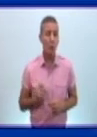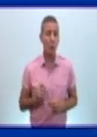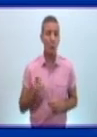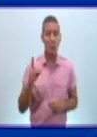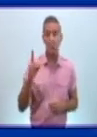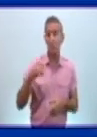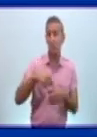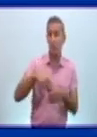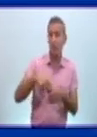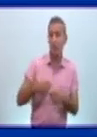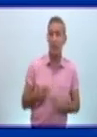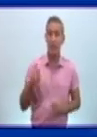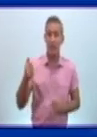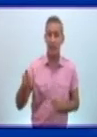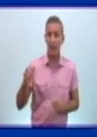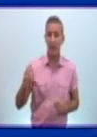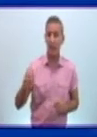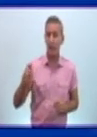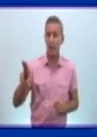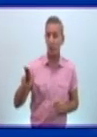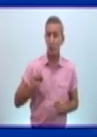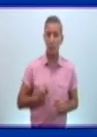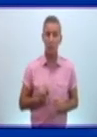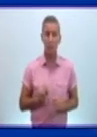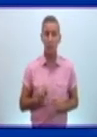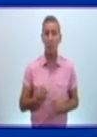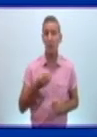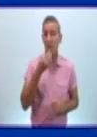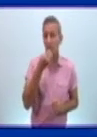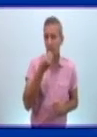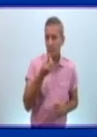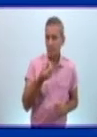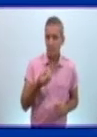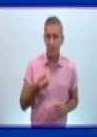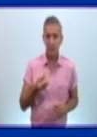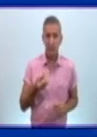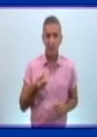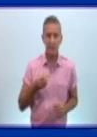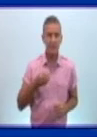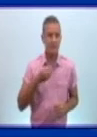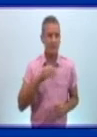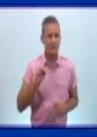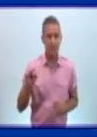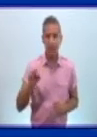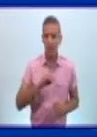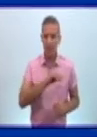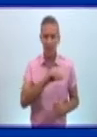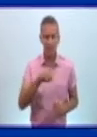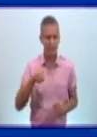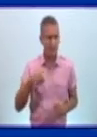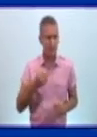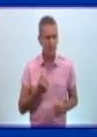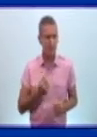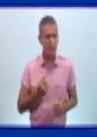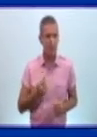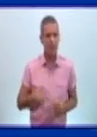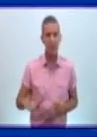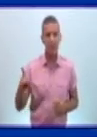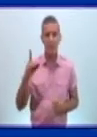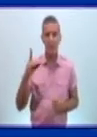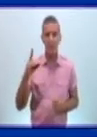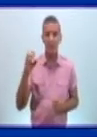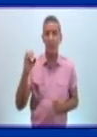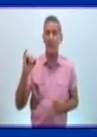acuosa de azúcar, saborizantes y dióxido de carbono. Les doy unos segundos para que ustedes puedan analizar